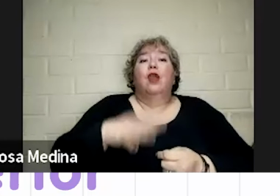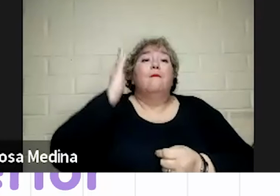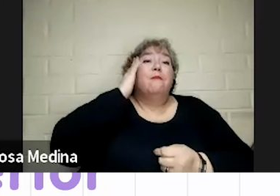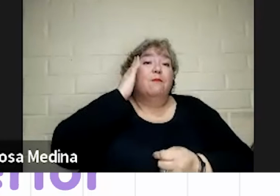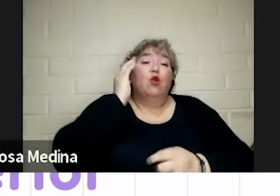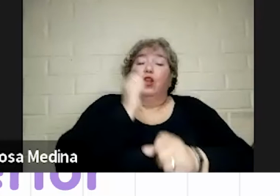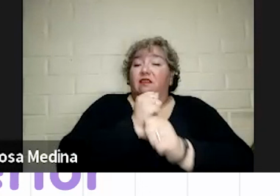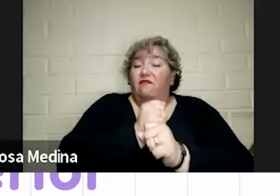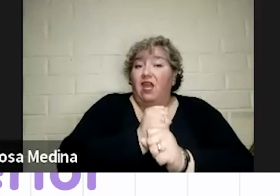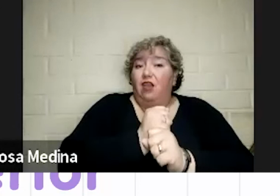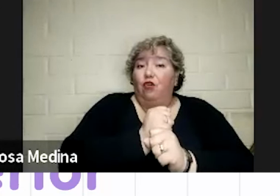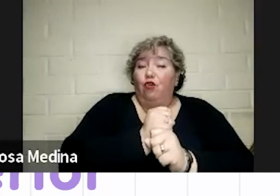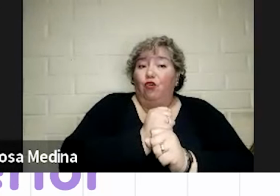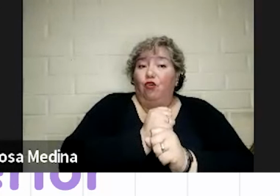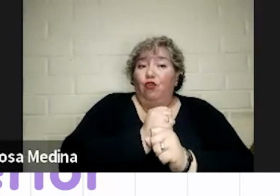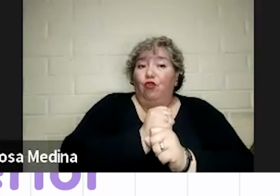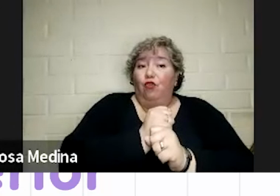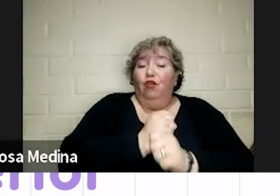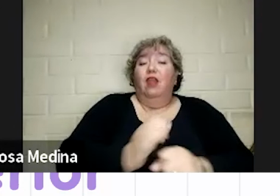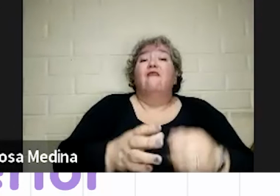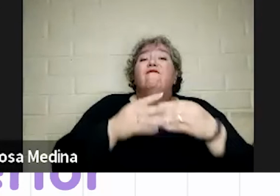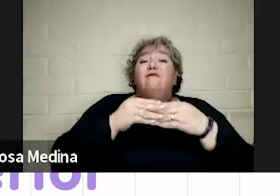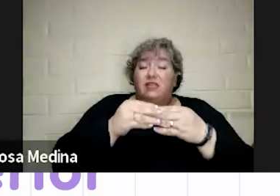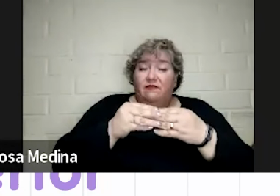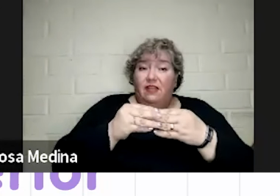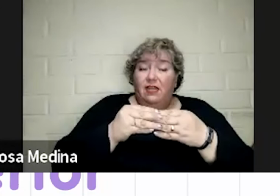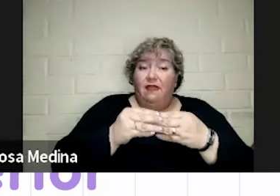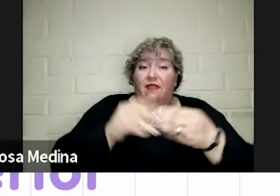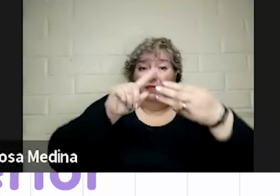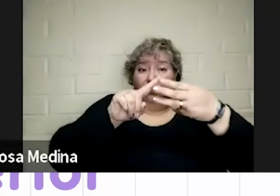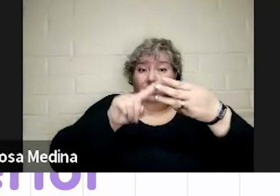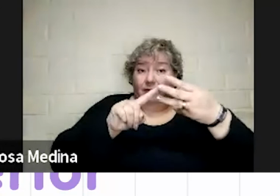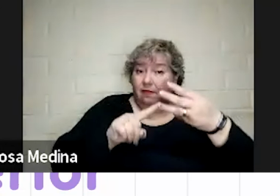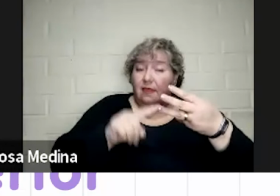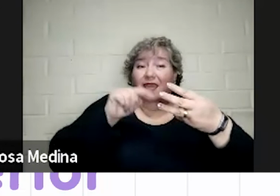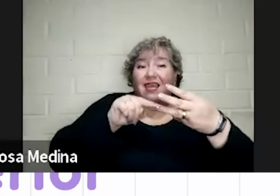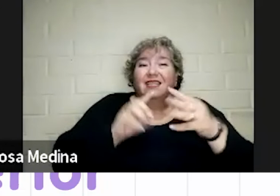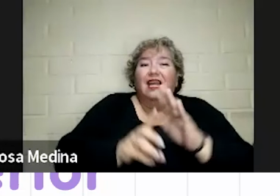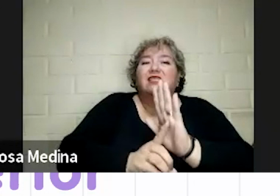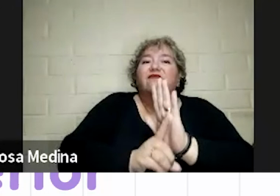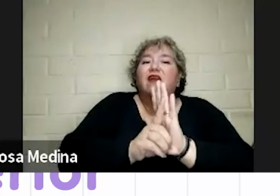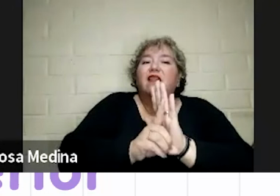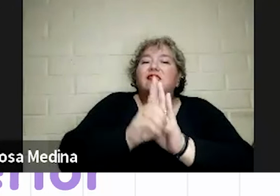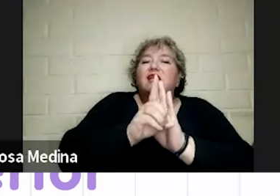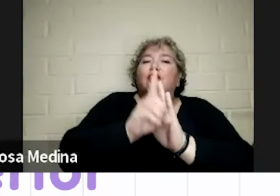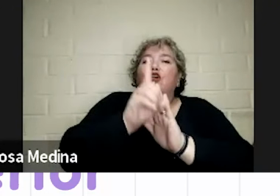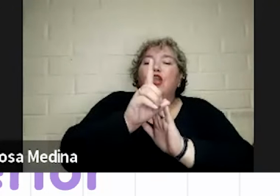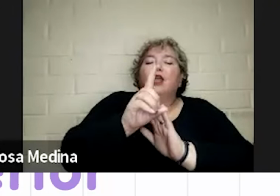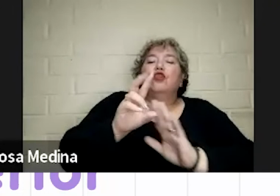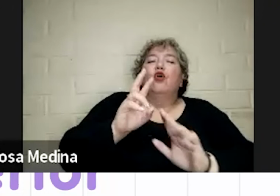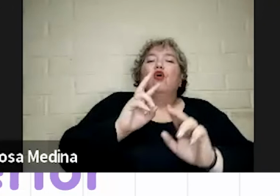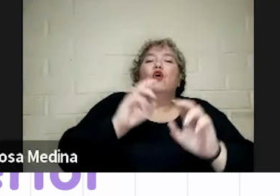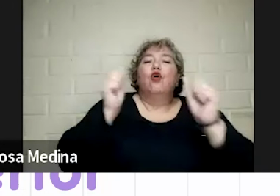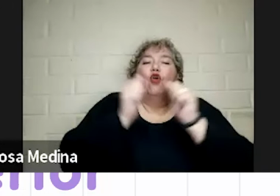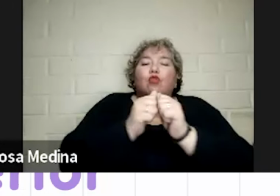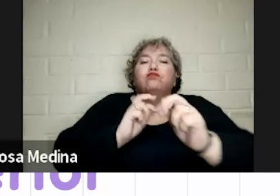trabajo y la flexibilidad, estas se van desarrollando de manera interrelacionada,